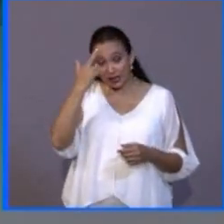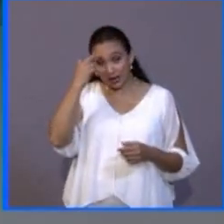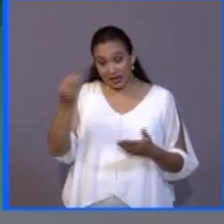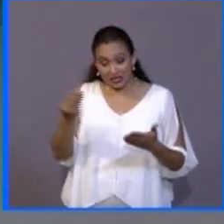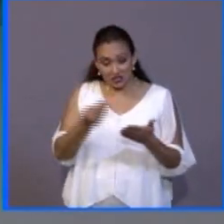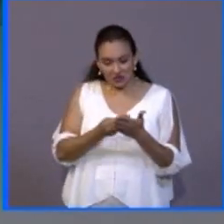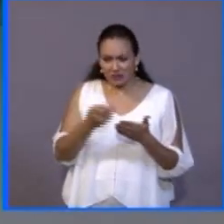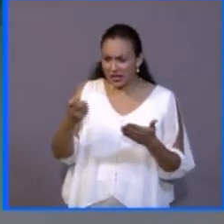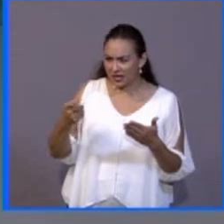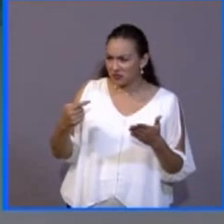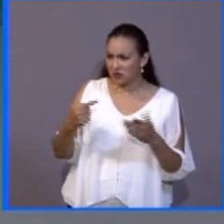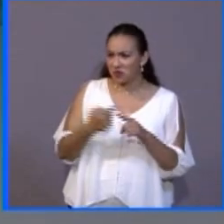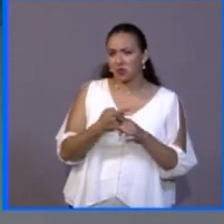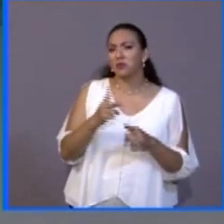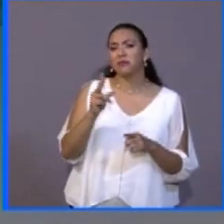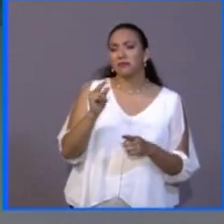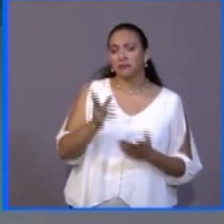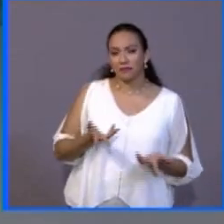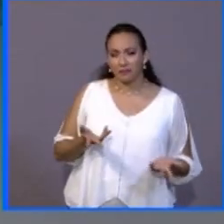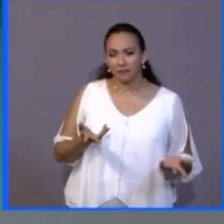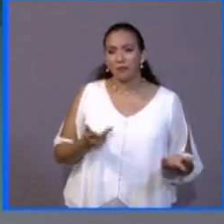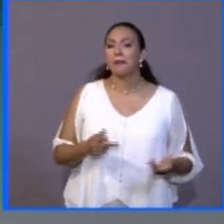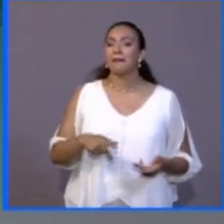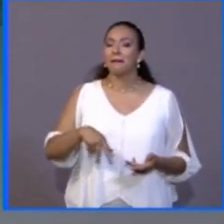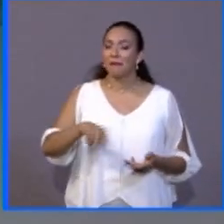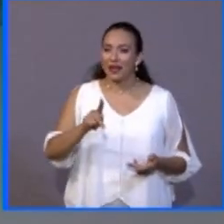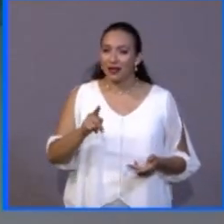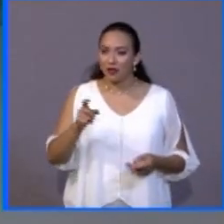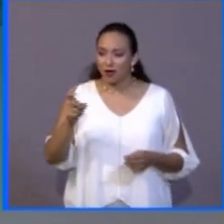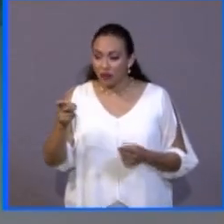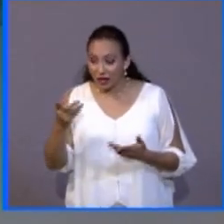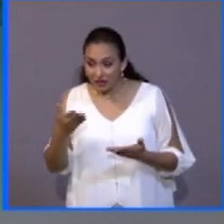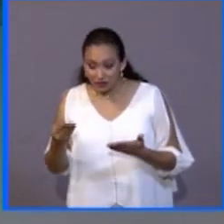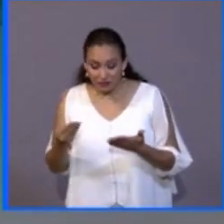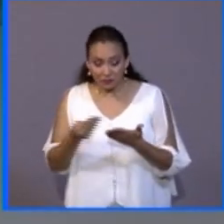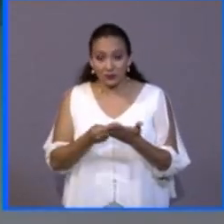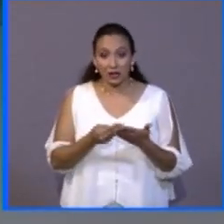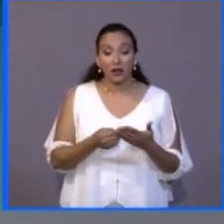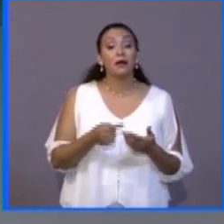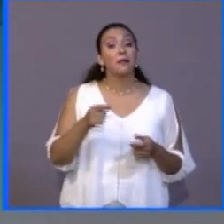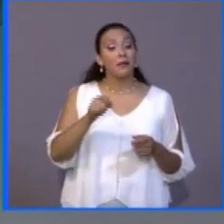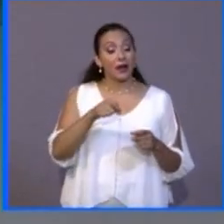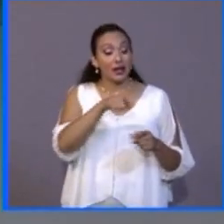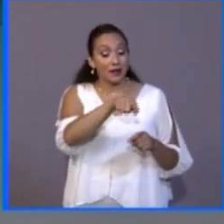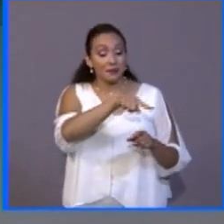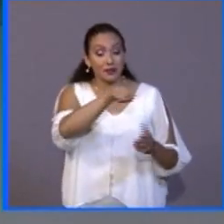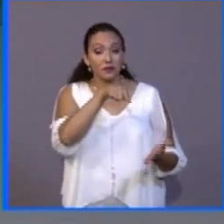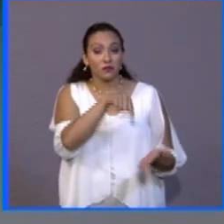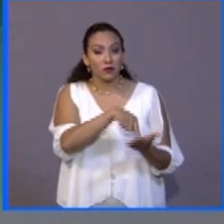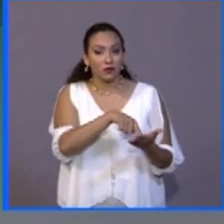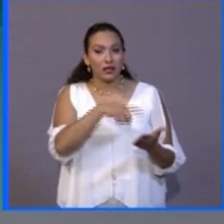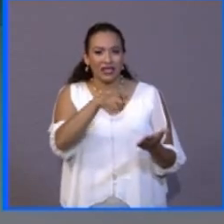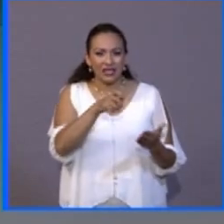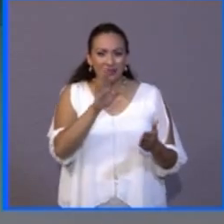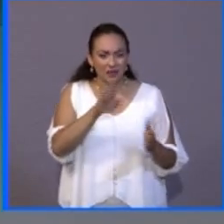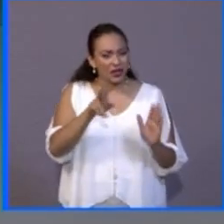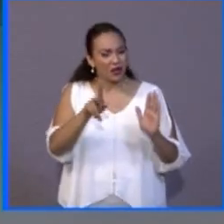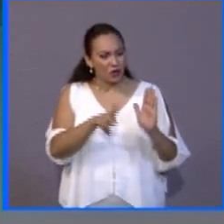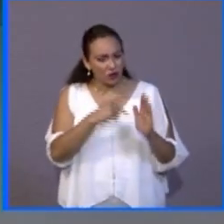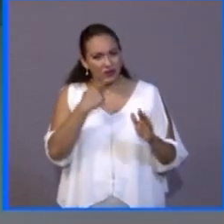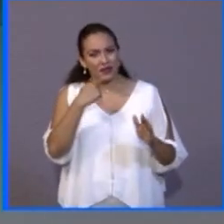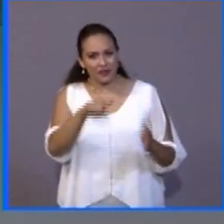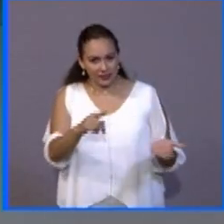no se controvierte la resolución controvertida, sino actos que fueron conformados en la instancia local y que constituyen una repetición de la